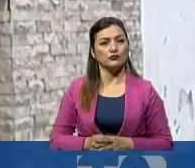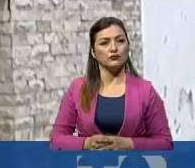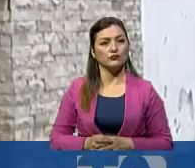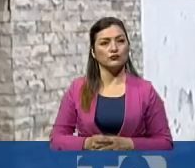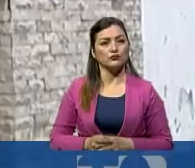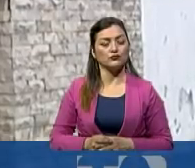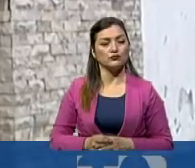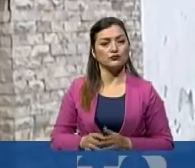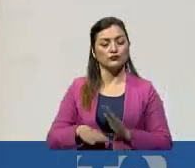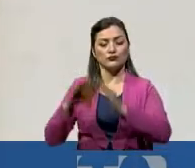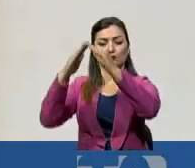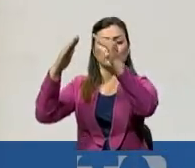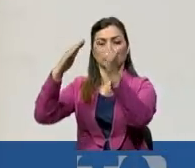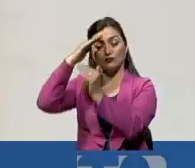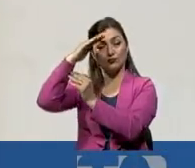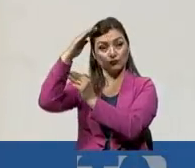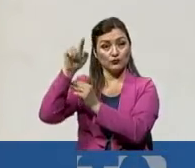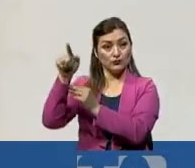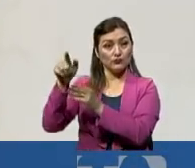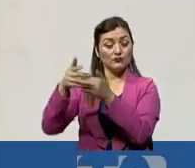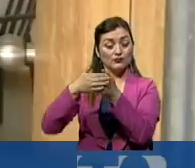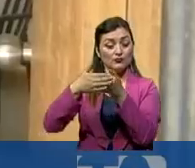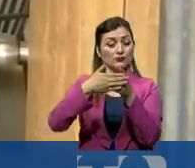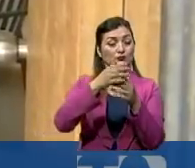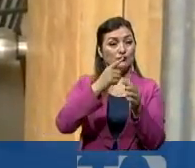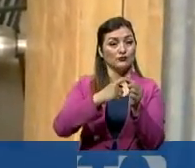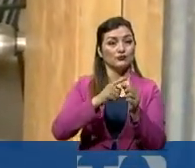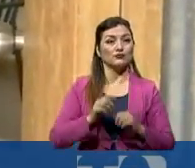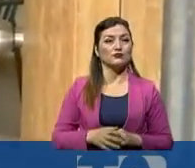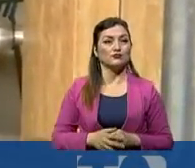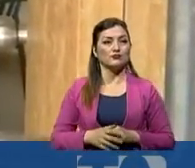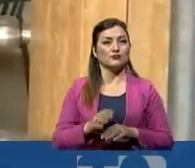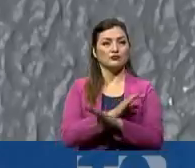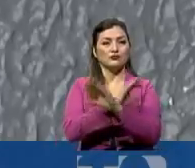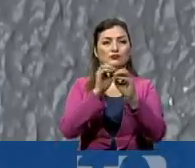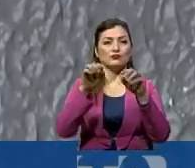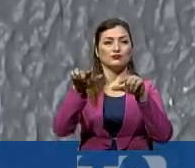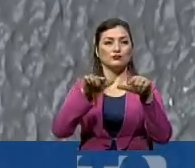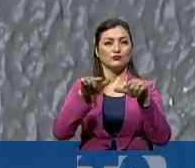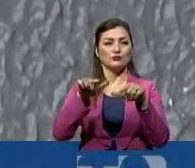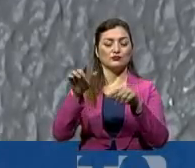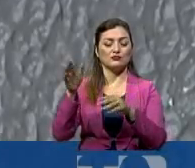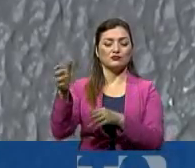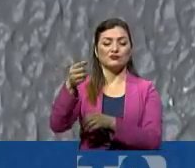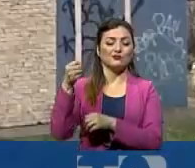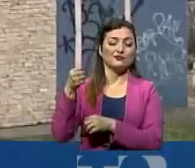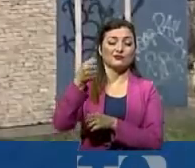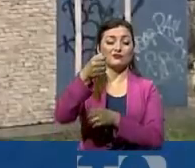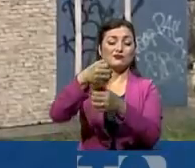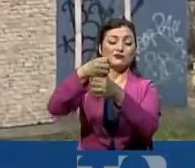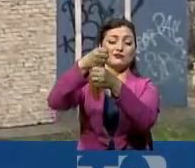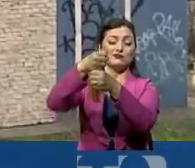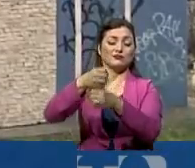Así lucen gran parte de las unidades de policía comunitaria en Quito. Instalaciones vacías y puertas con candado. En